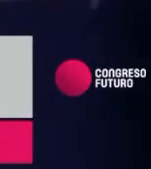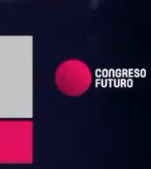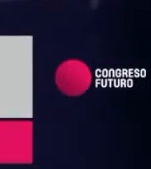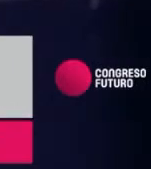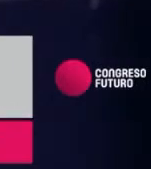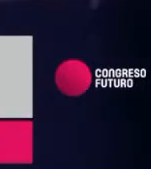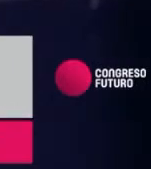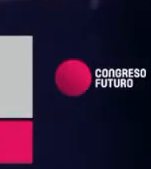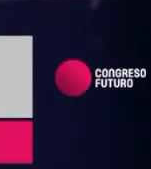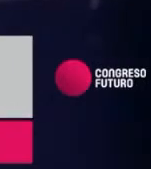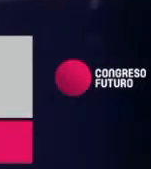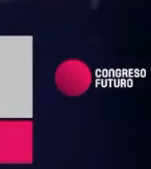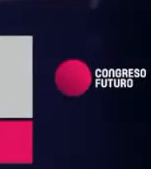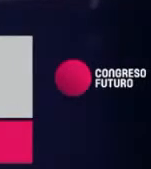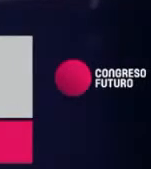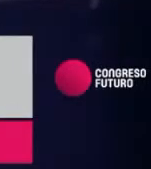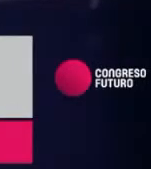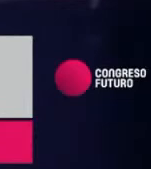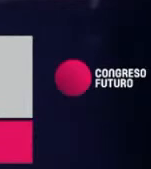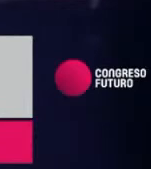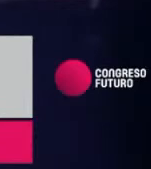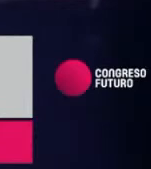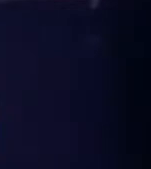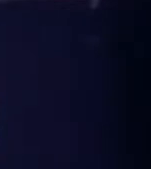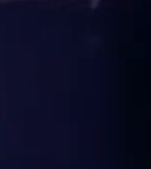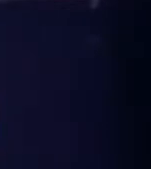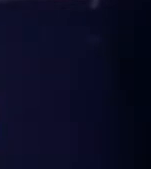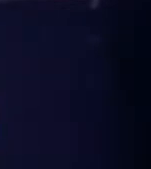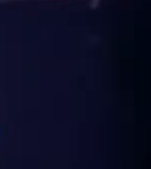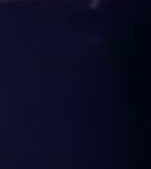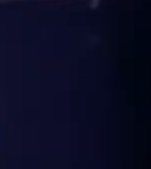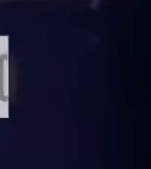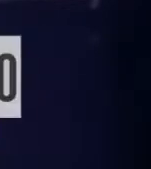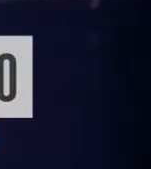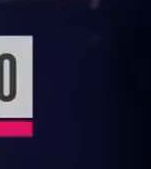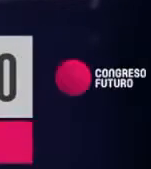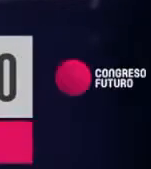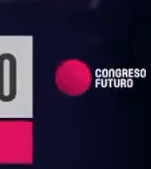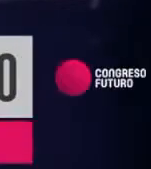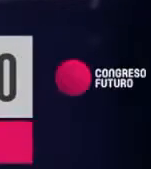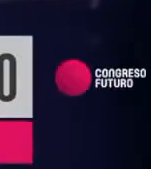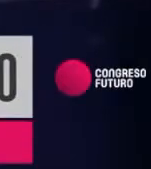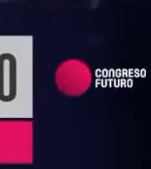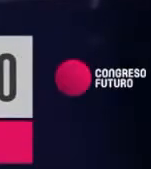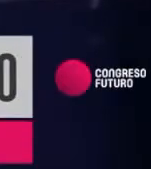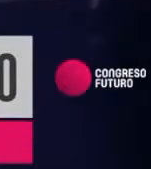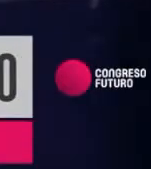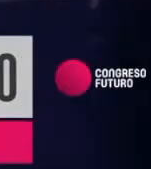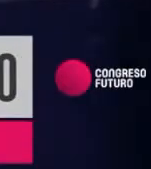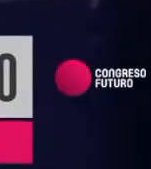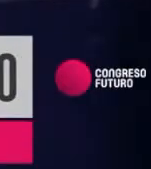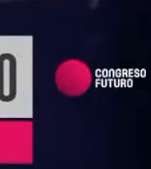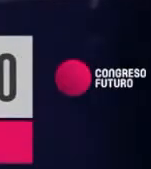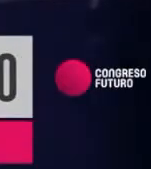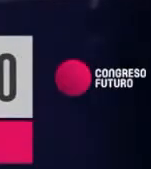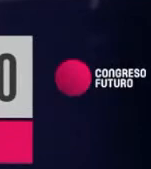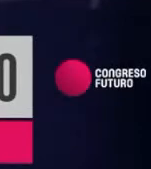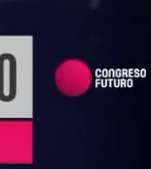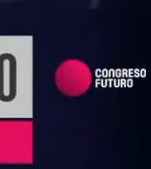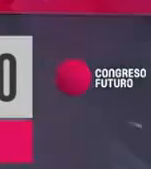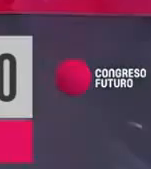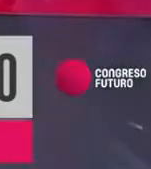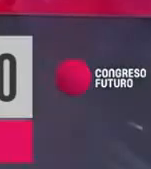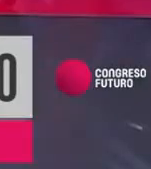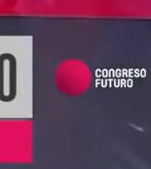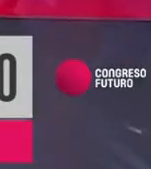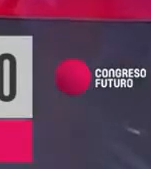ejemplo, en todos los proyectos que trabajamos tenemos como ese foco, digamos, que tiene que ser importante el empoderamiento femenino. ¿Por qué? Porque por